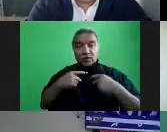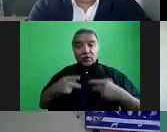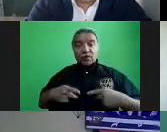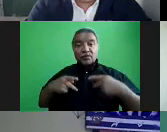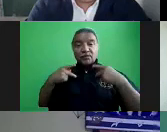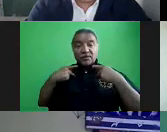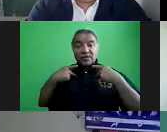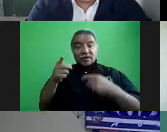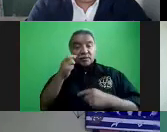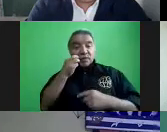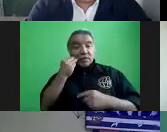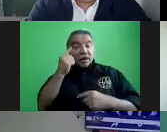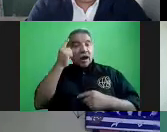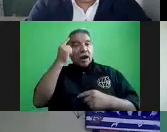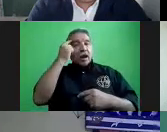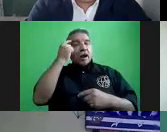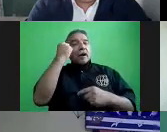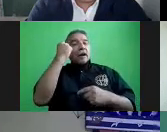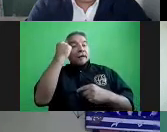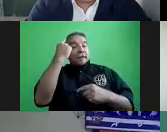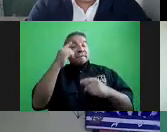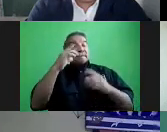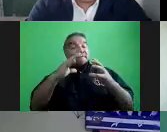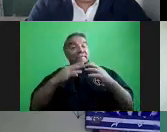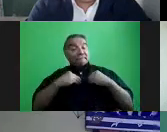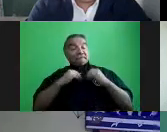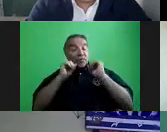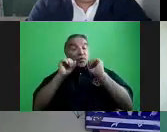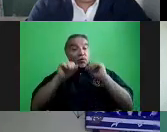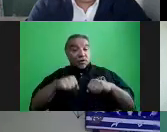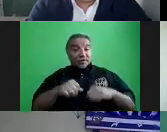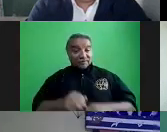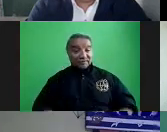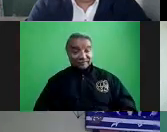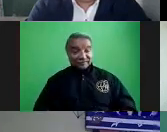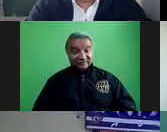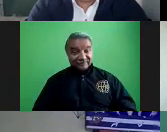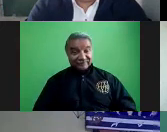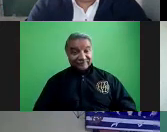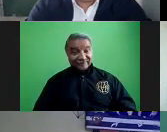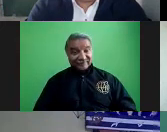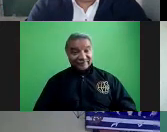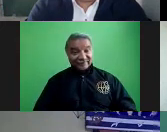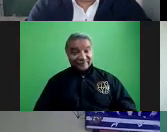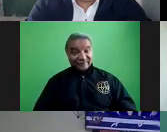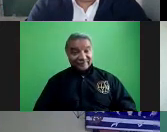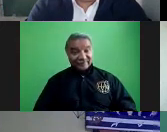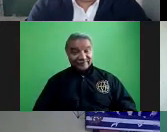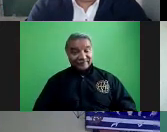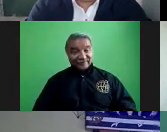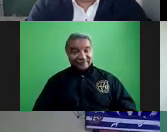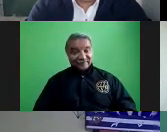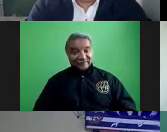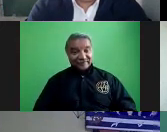los mismos derechos, que pueden vivir tranquilamente. Entonces él sigue explicando a los padres de familia